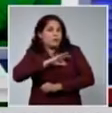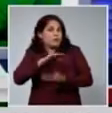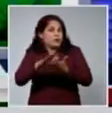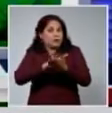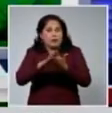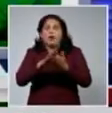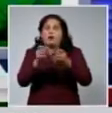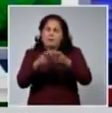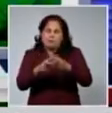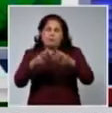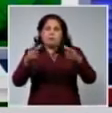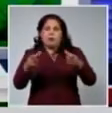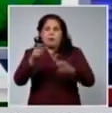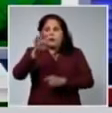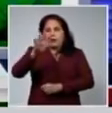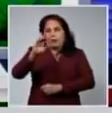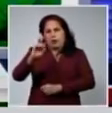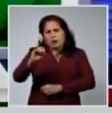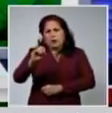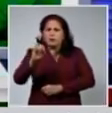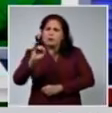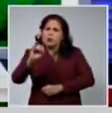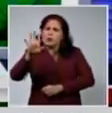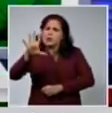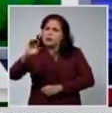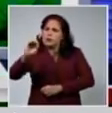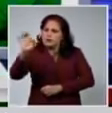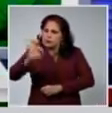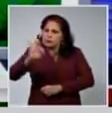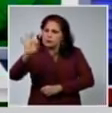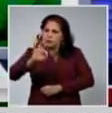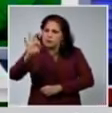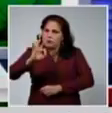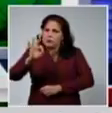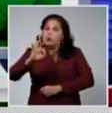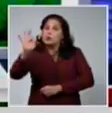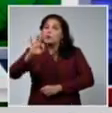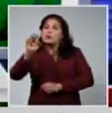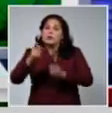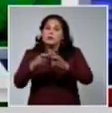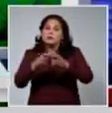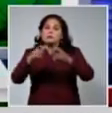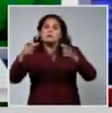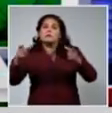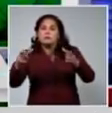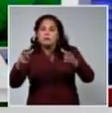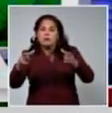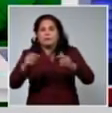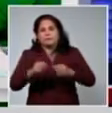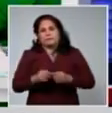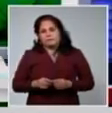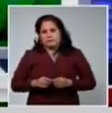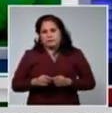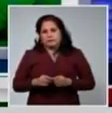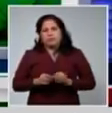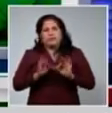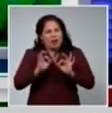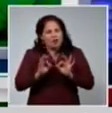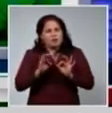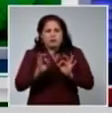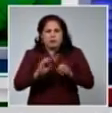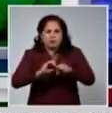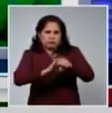un 40 a un 50 por ciento entre siempre legado característico de enfermedad